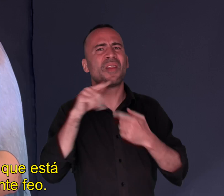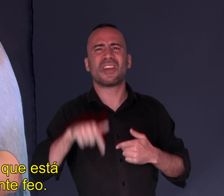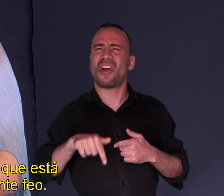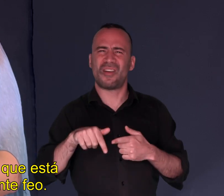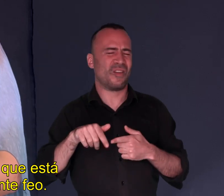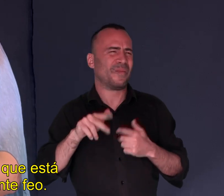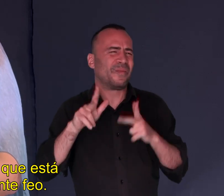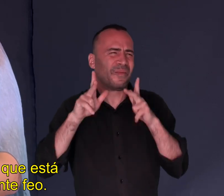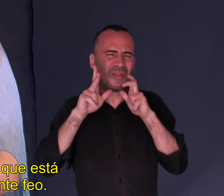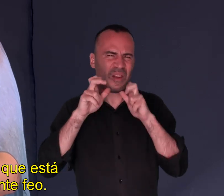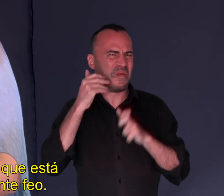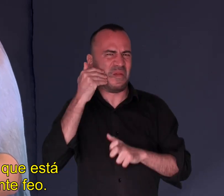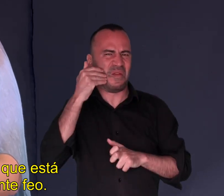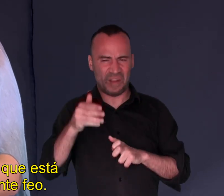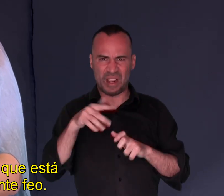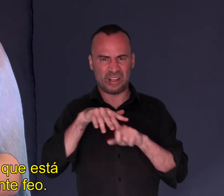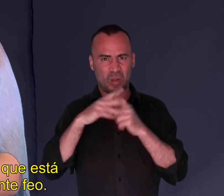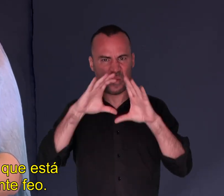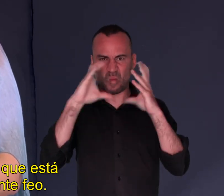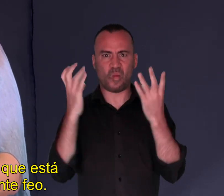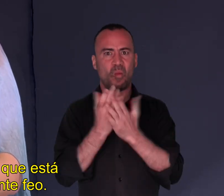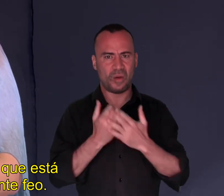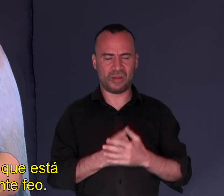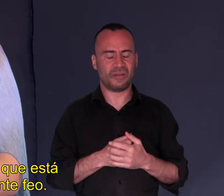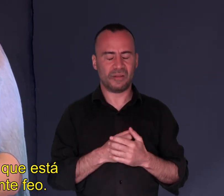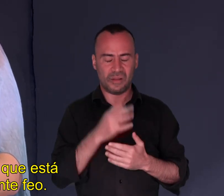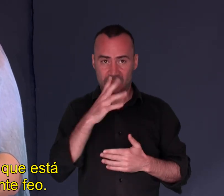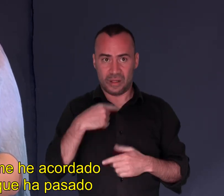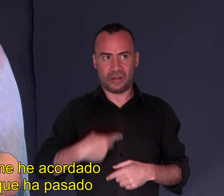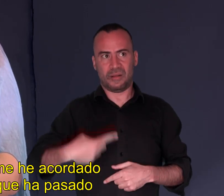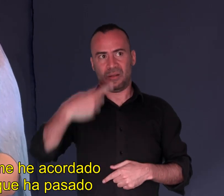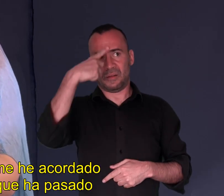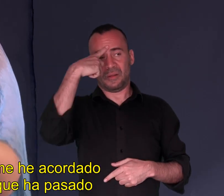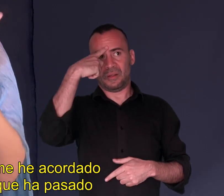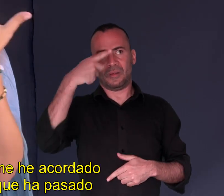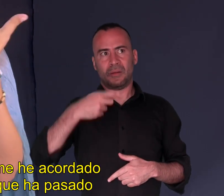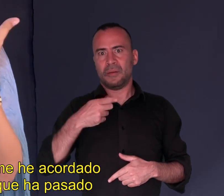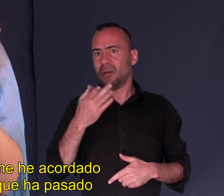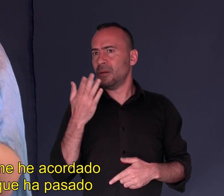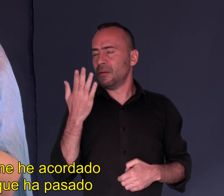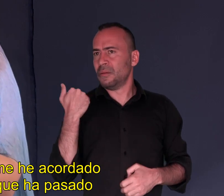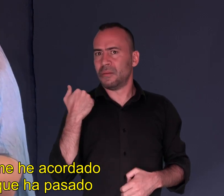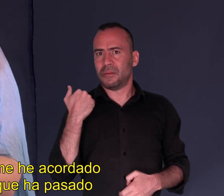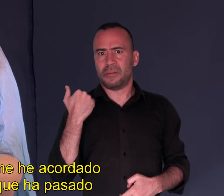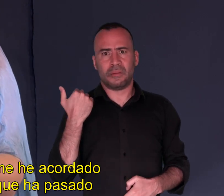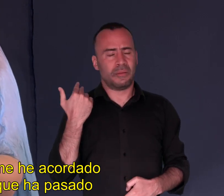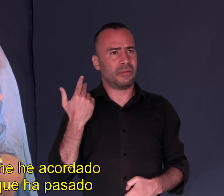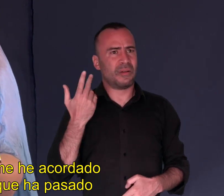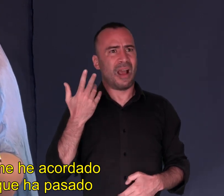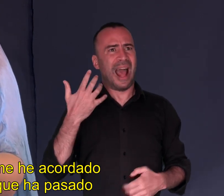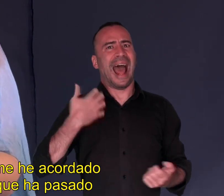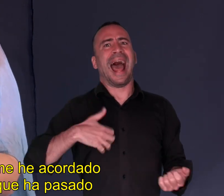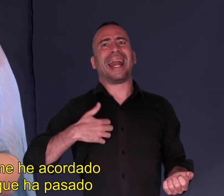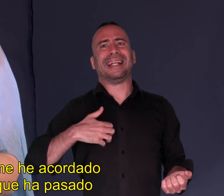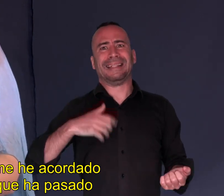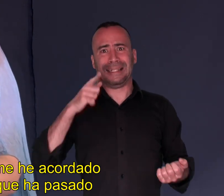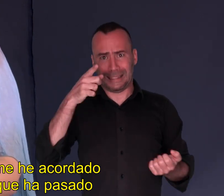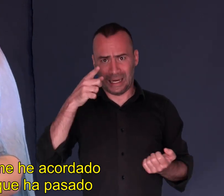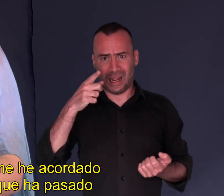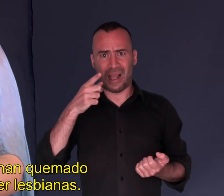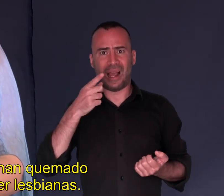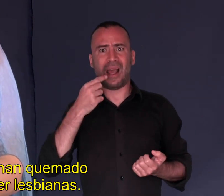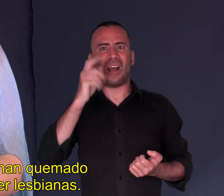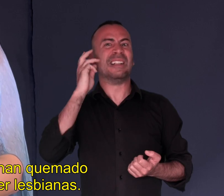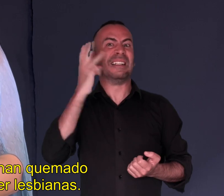No ahora está ahora yo creo que está particularmente feo o sea yo según lo has dicho me he acordado de la burrada esta que ha pasado